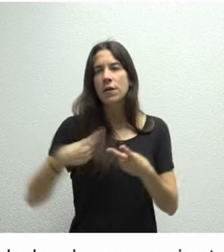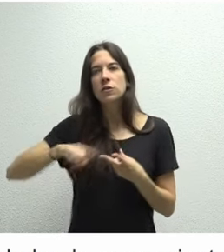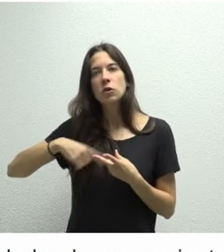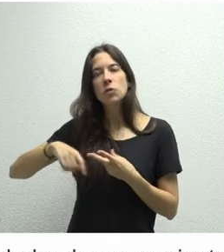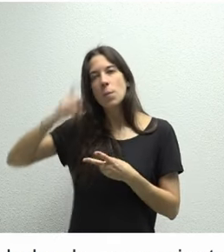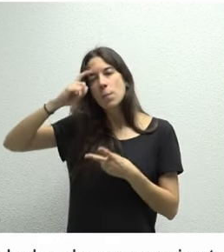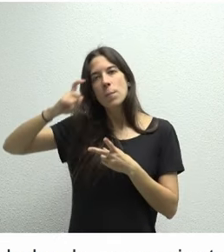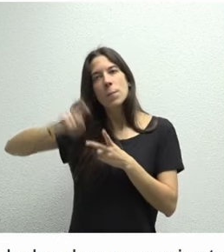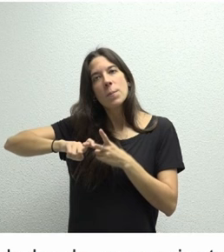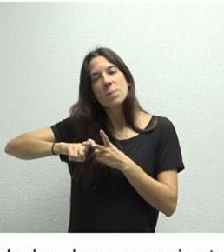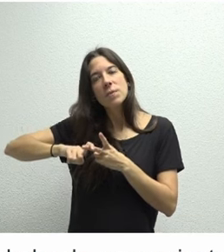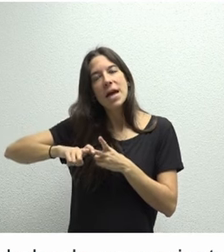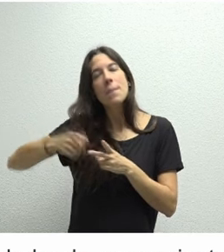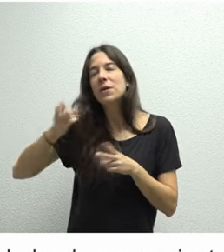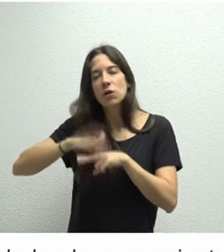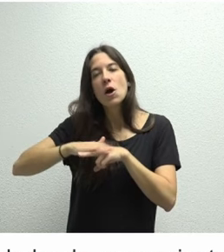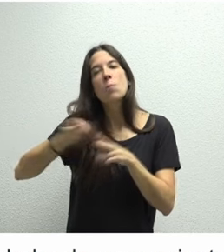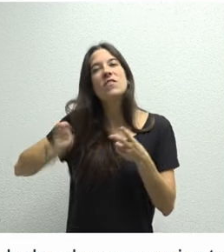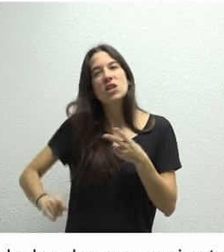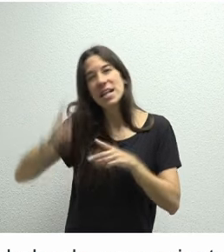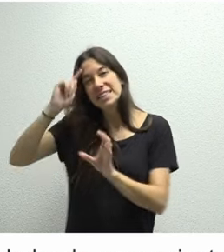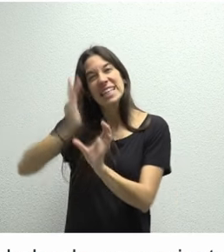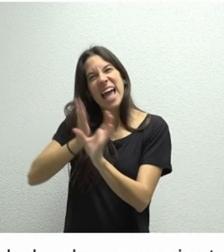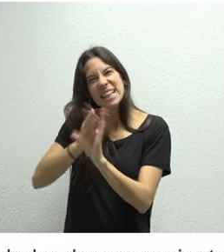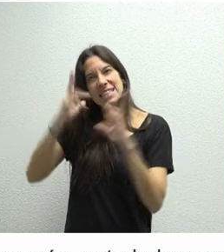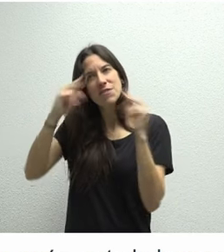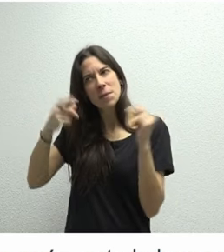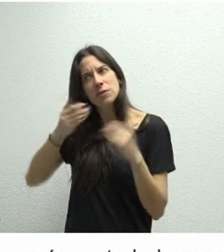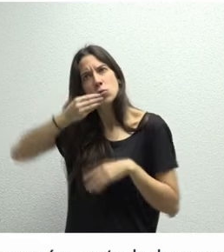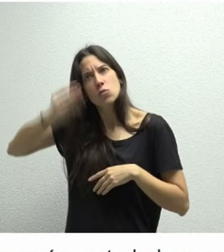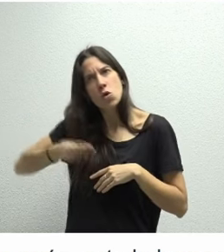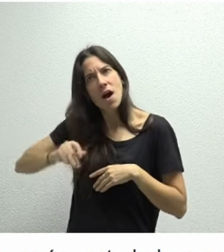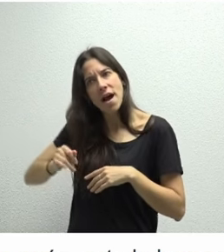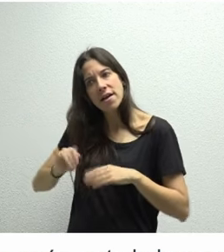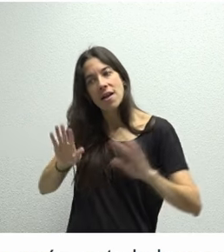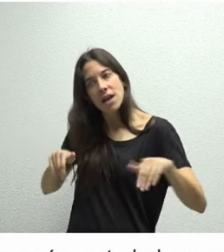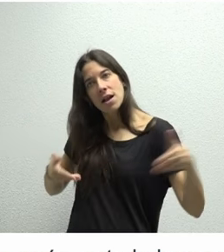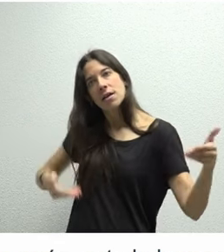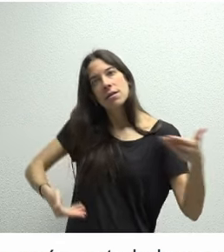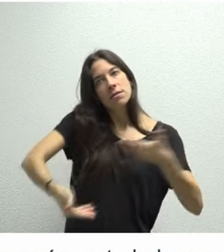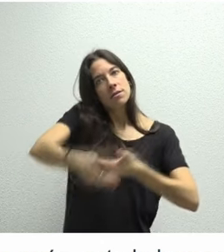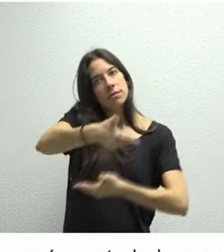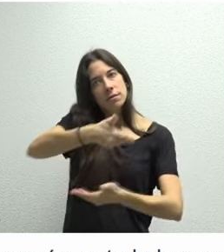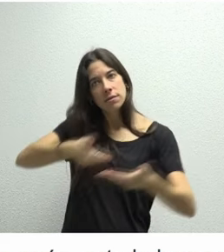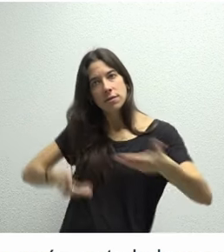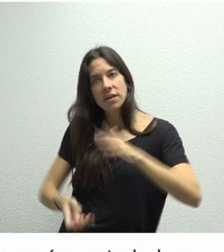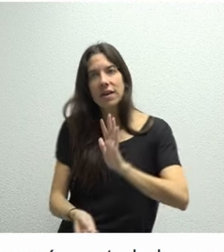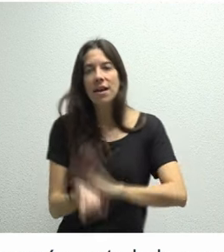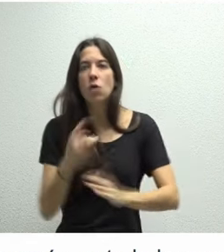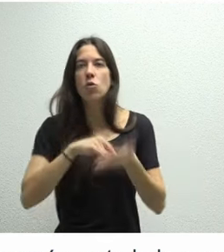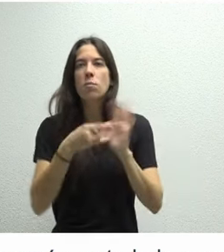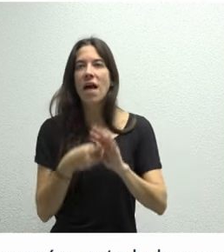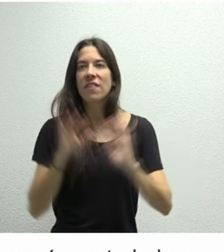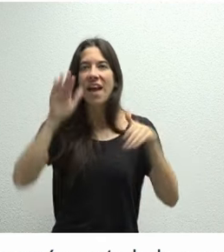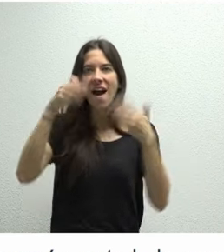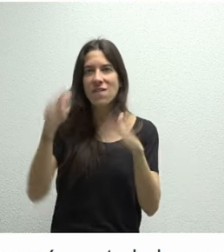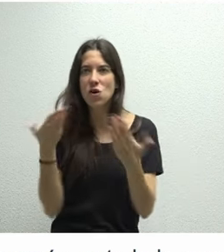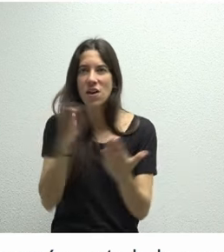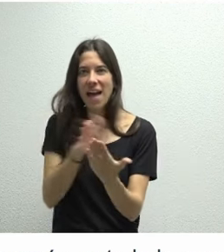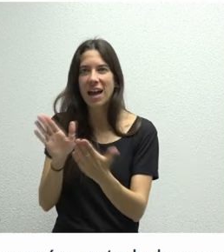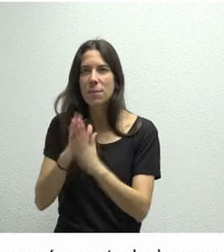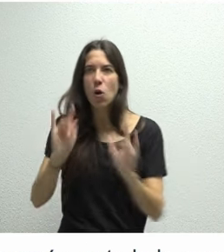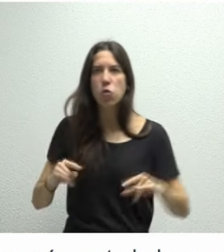dualiza y con lo que tenemos hemos tenido que tejer un plan de abordaje para estos pacientes pero no